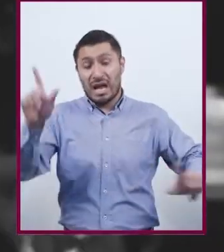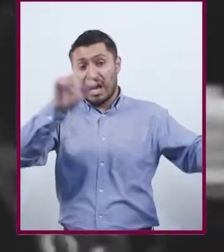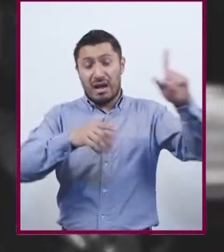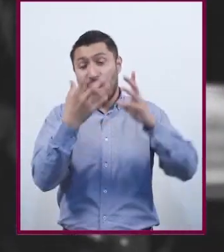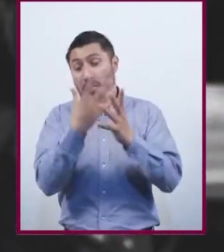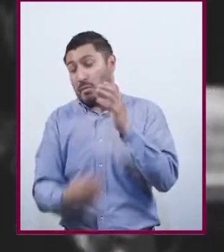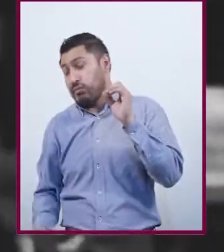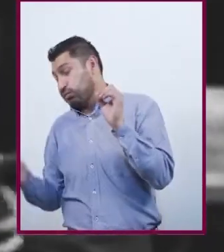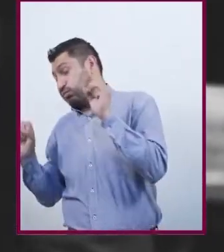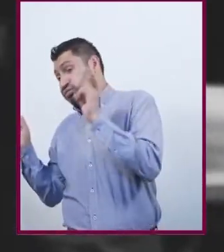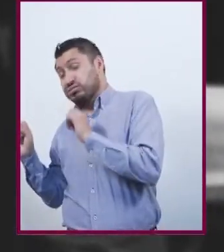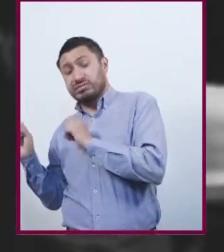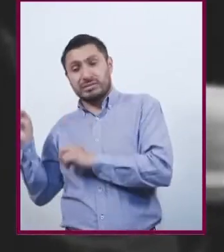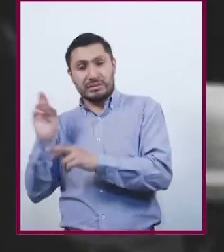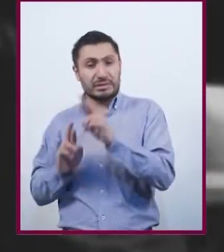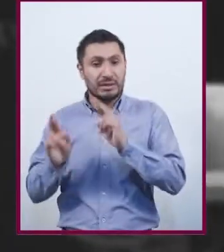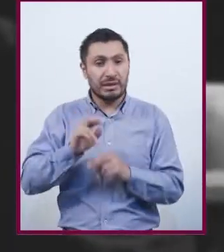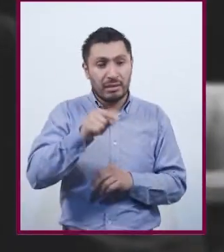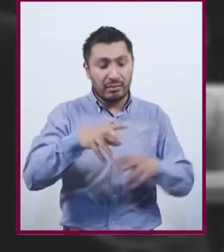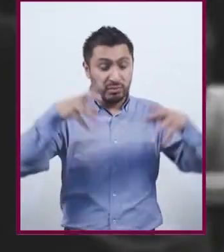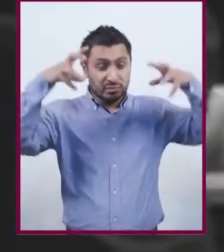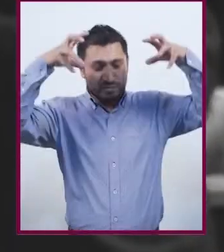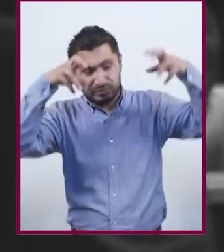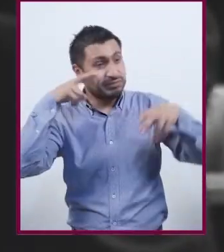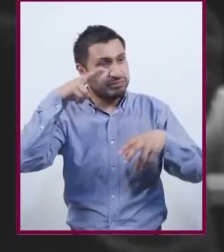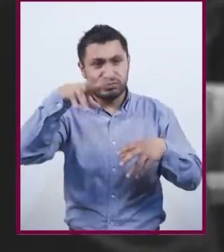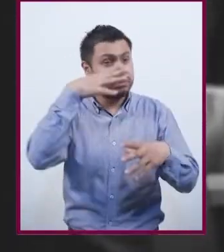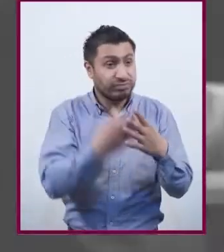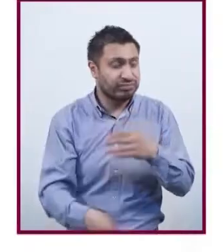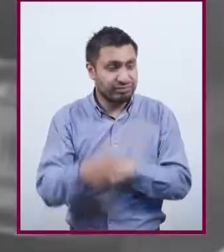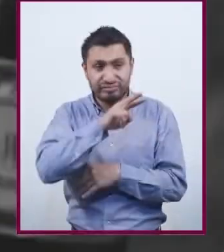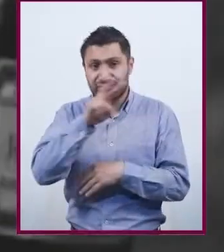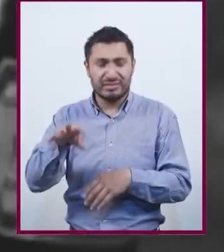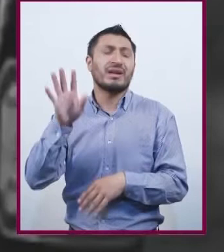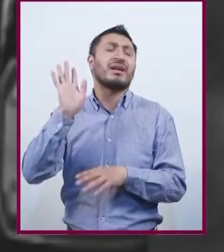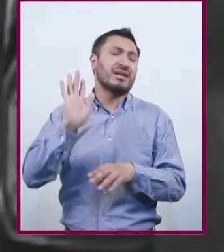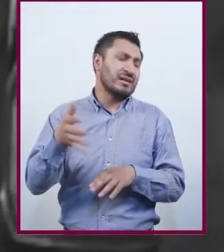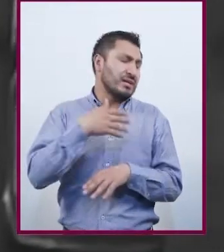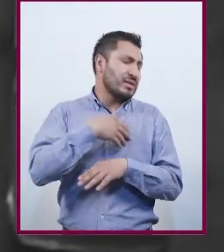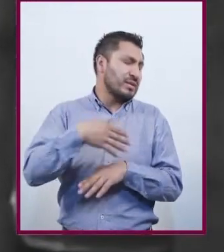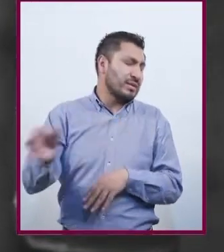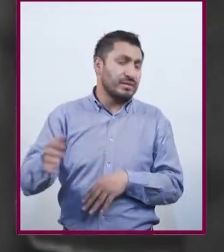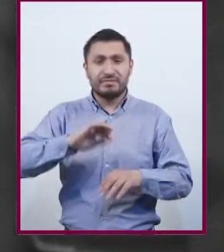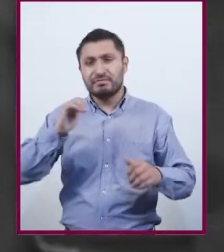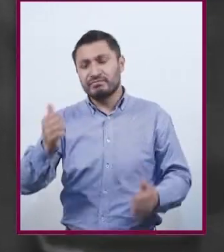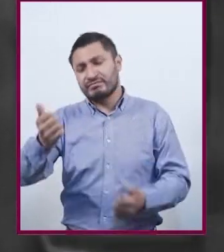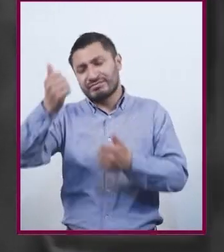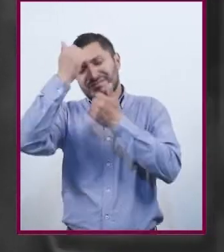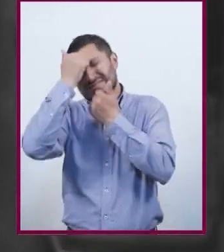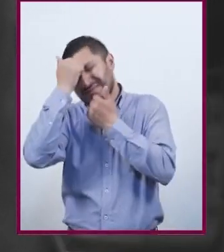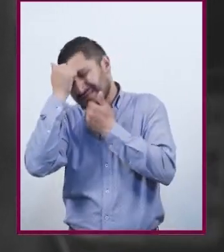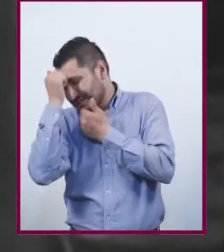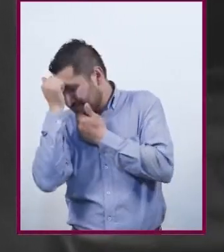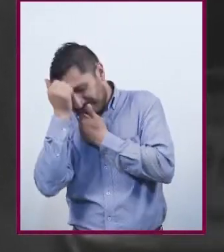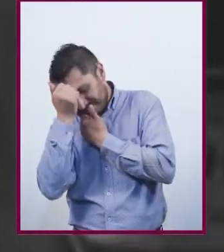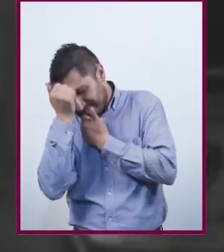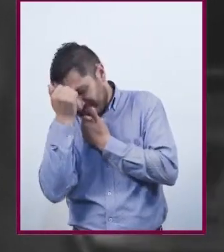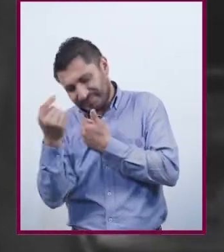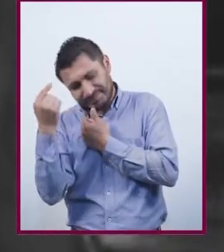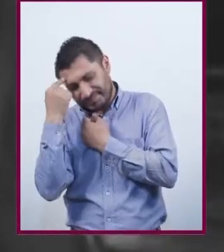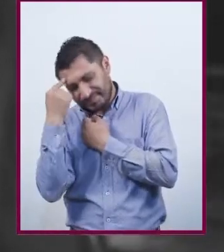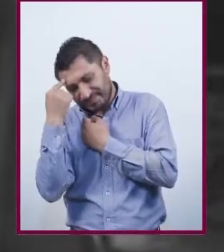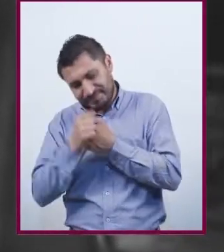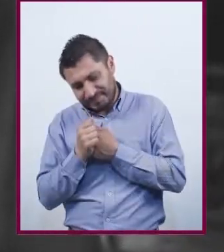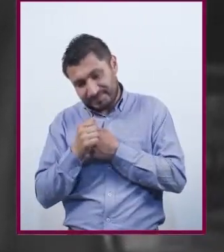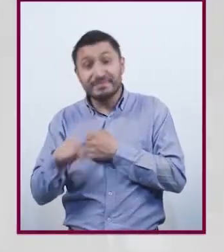del laboratorio. Al volver, el monstruo ha desaparecido y entonces cree que lo peor ha pasado. el arrepentimiento pronto empieza